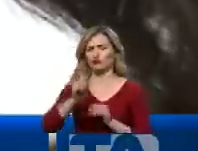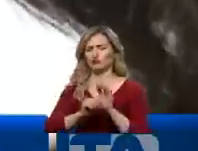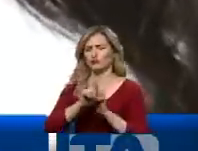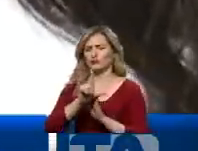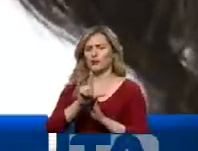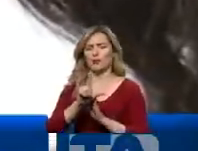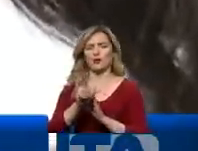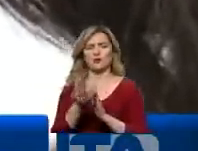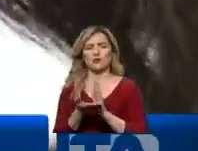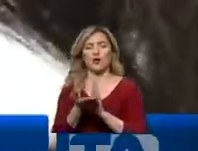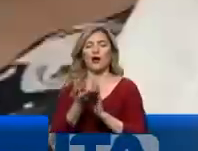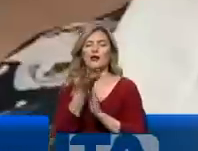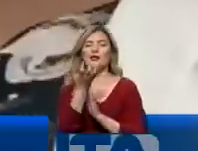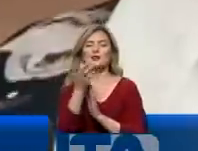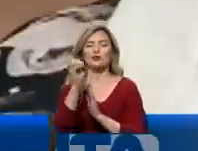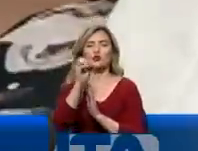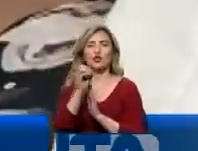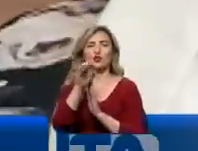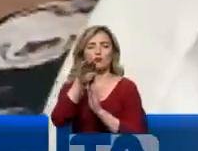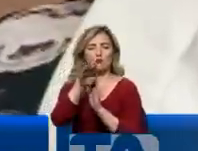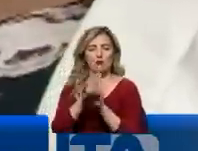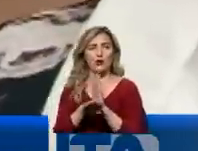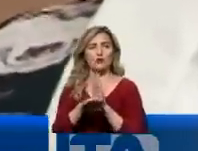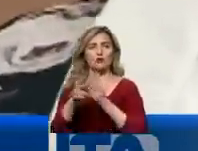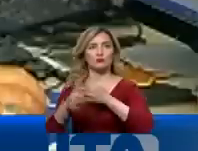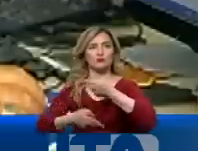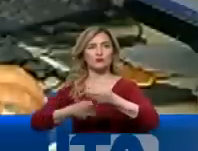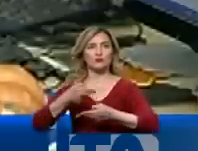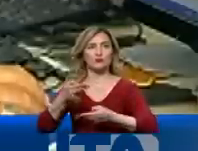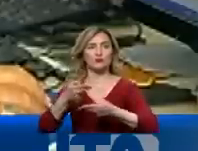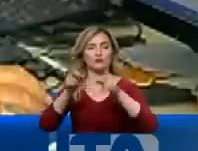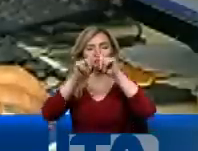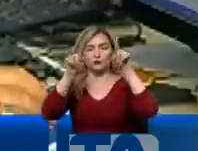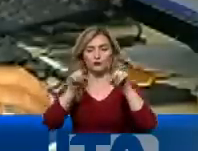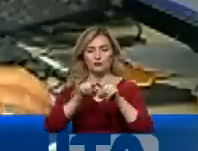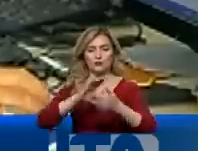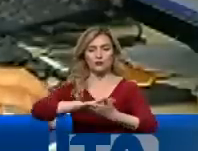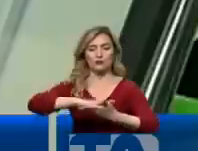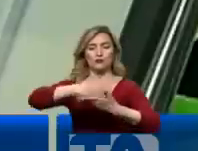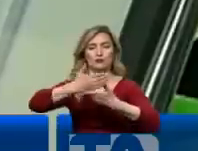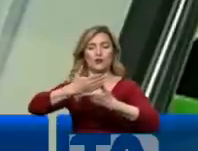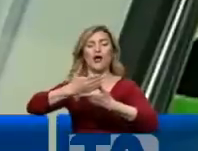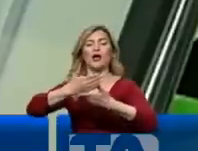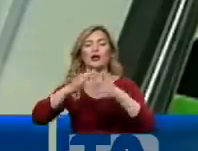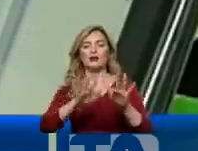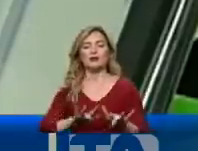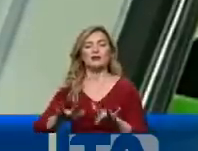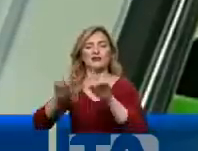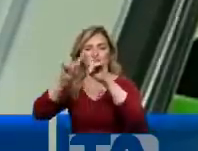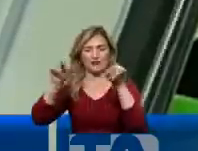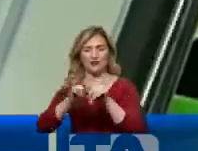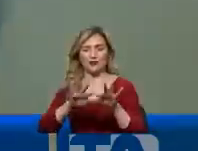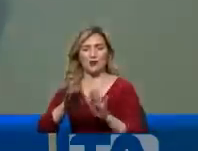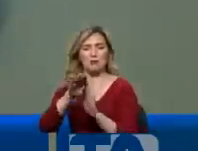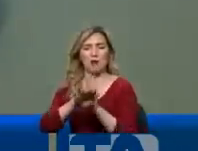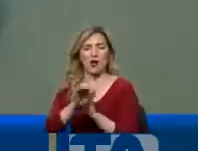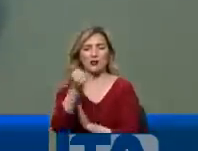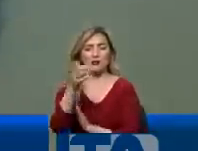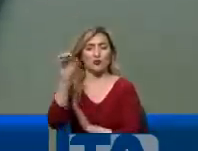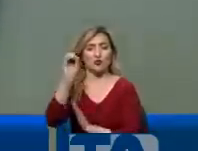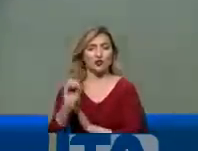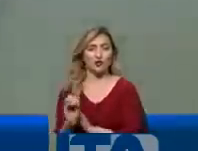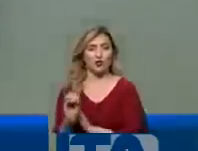un 15% menos que el valor actual en el mercado. Las computadoras de escritorio y portátiles bajarán un 10% y